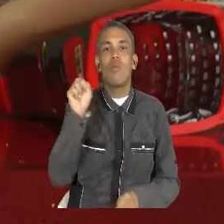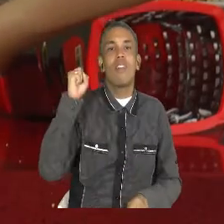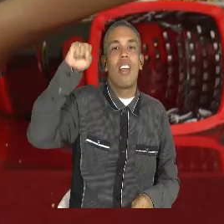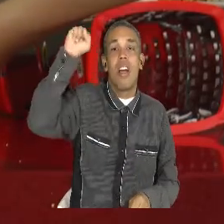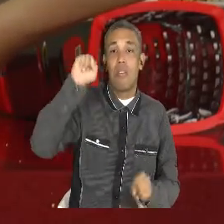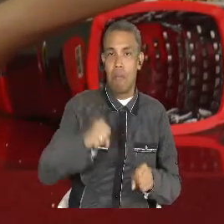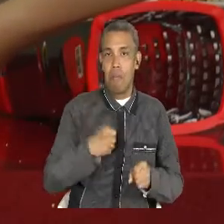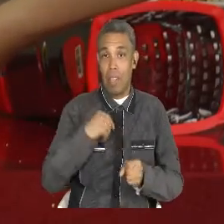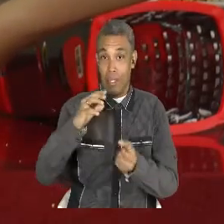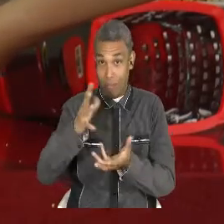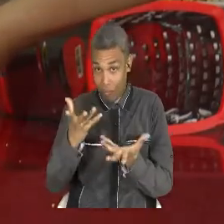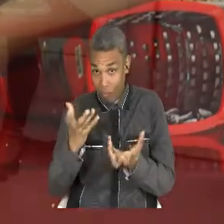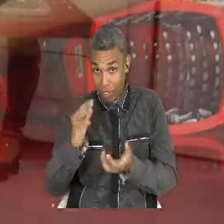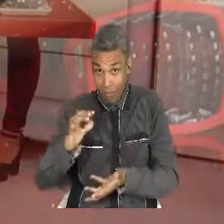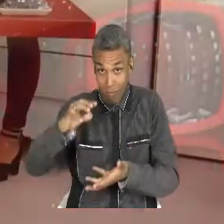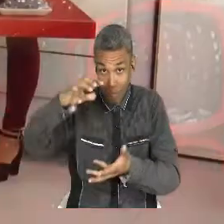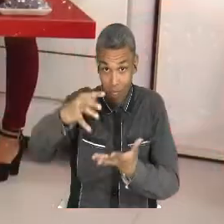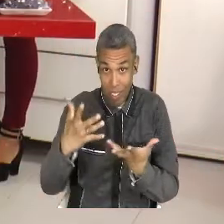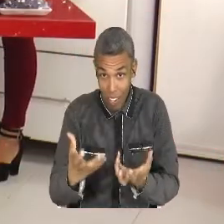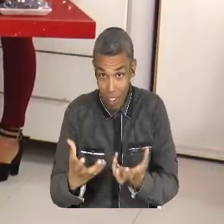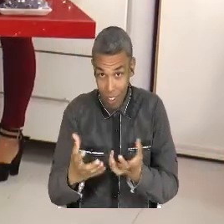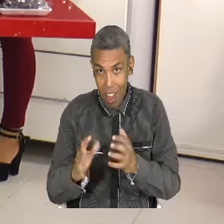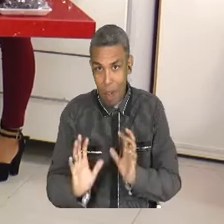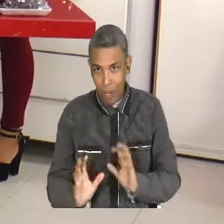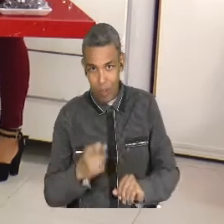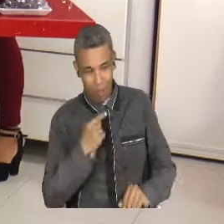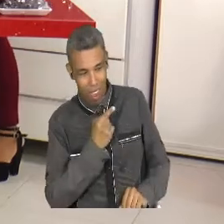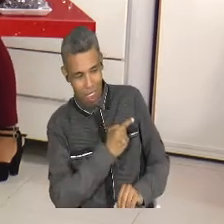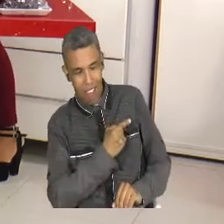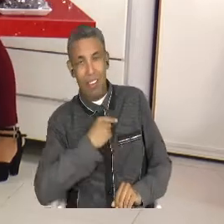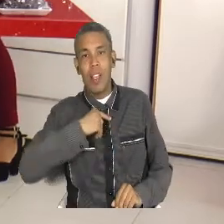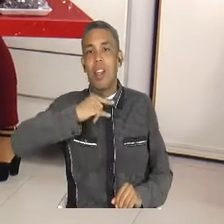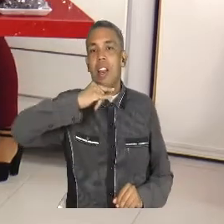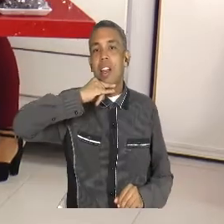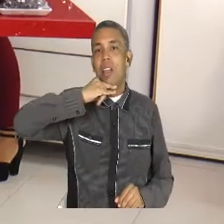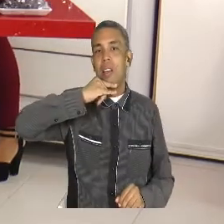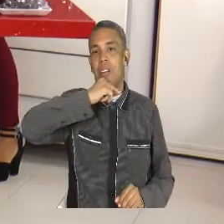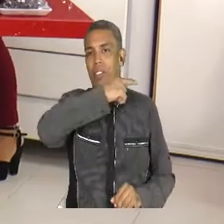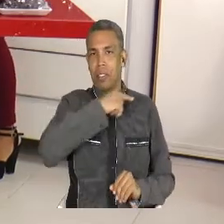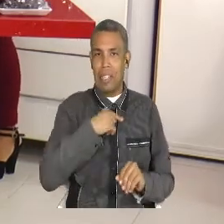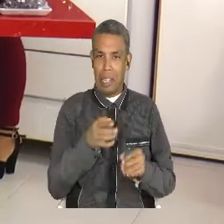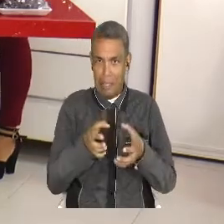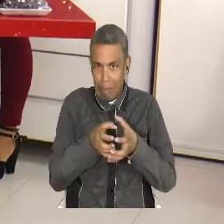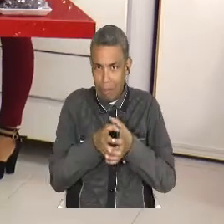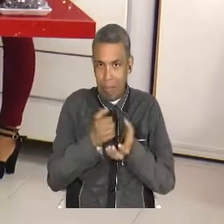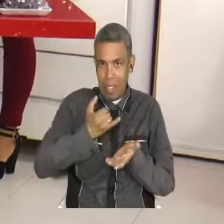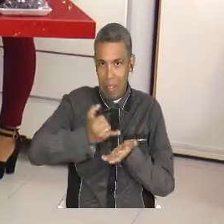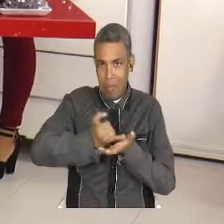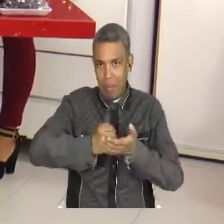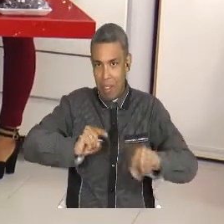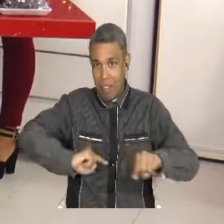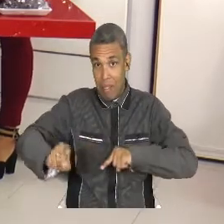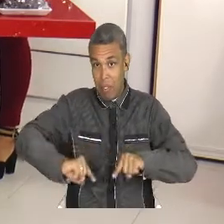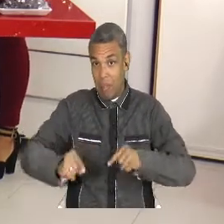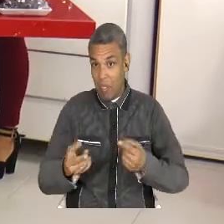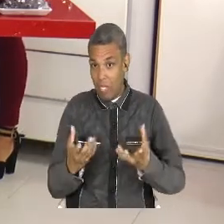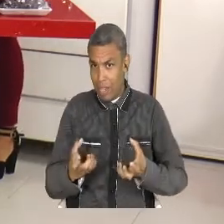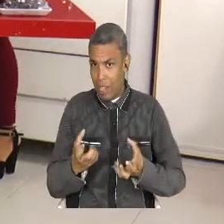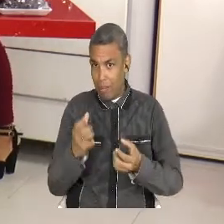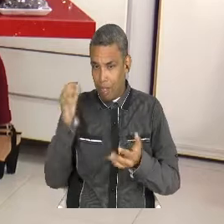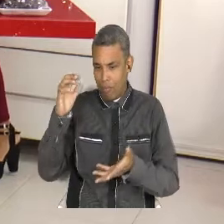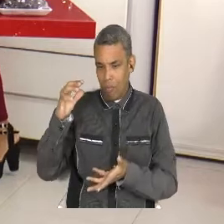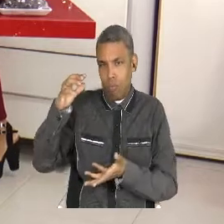supuesto, entregada por la Asociación de Inquilinos de la Plaza de Torcoroma, por ASO Inquilinos. Aquí Don Libardo se vino cargadito. ¿Y cómo nos la vamos a ganar?